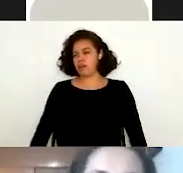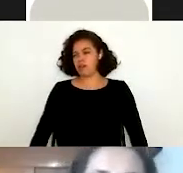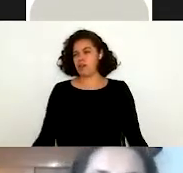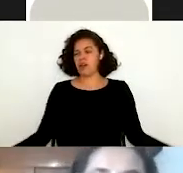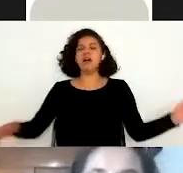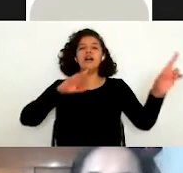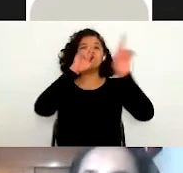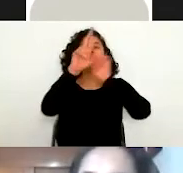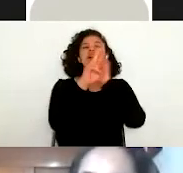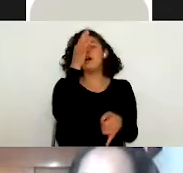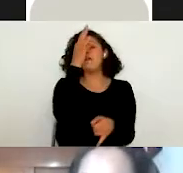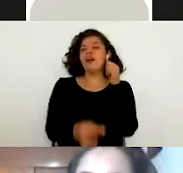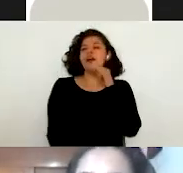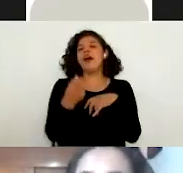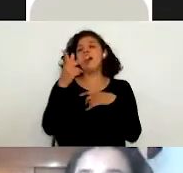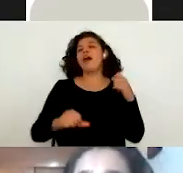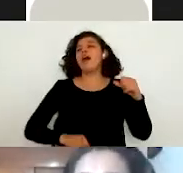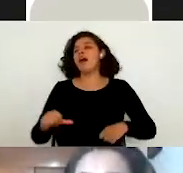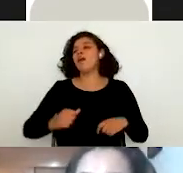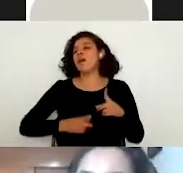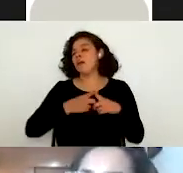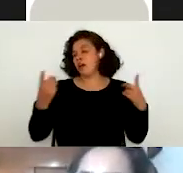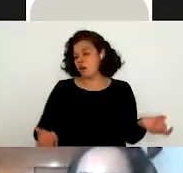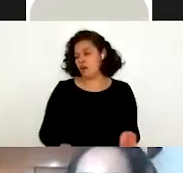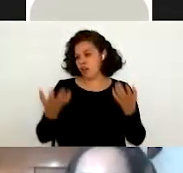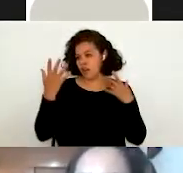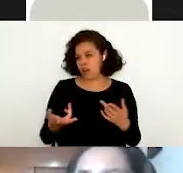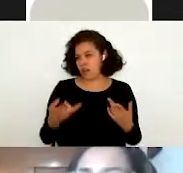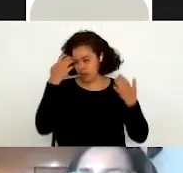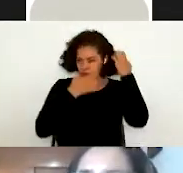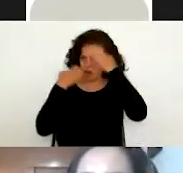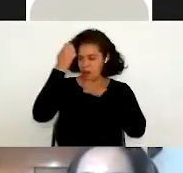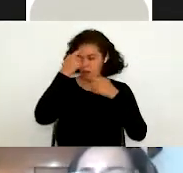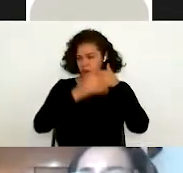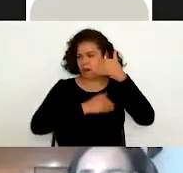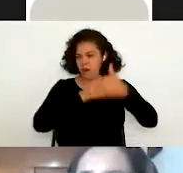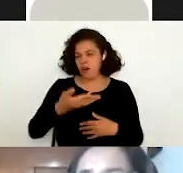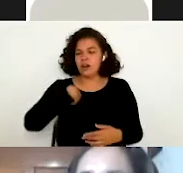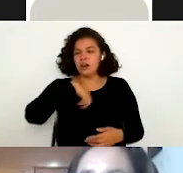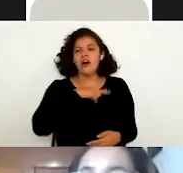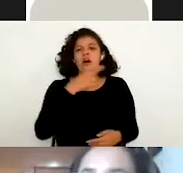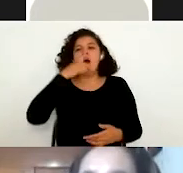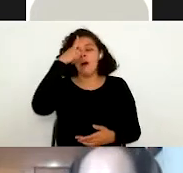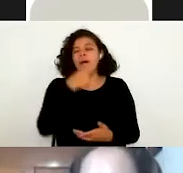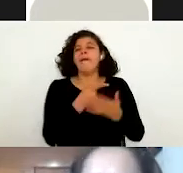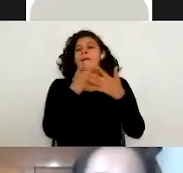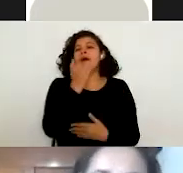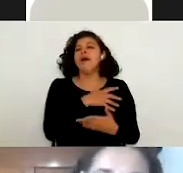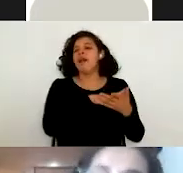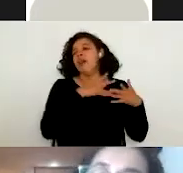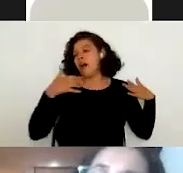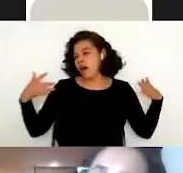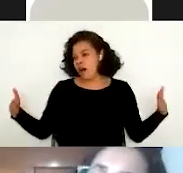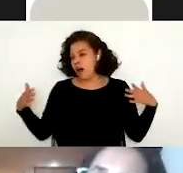medir el desarrollo de las actividades. Por ejemplo, esta evaluación de proceso nos serviría en un proyecto muy largo, ¿no?